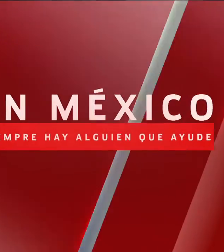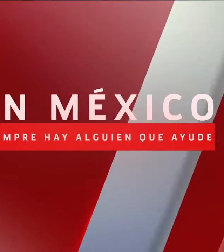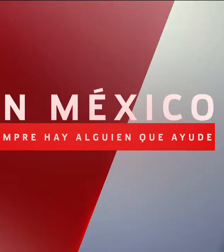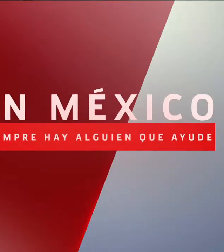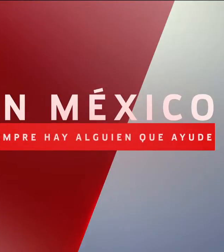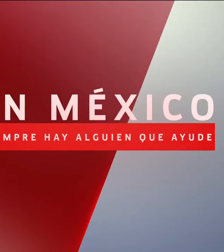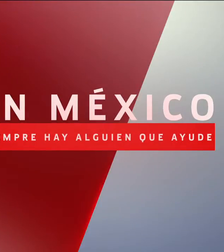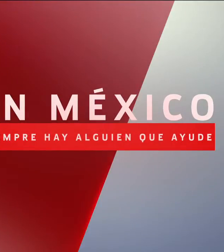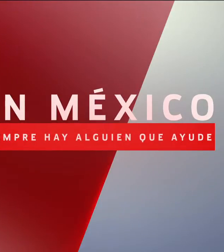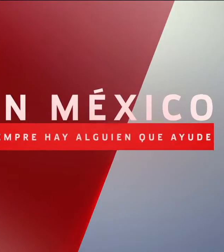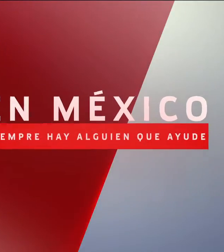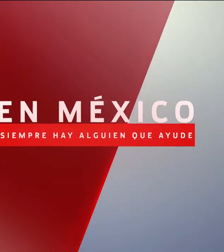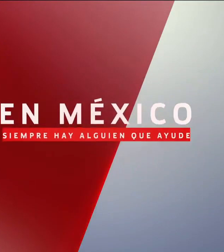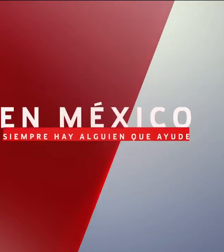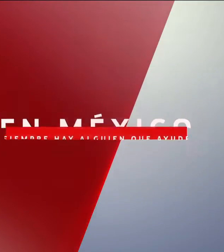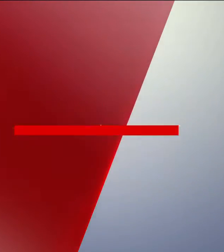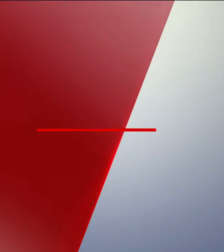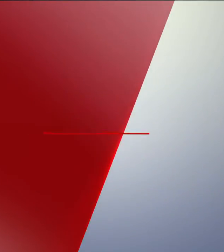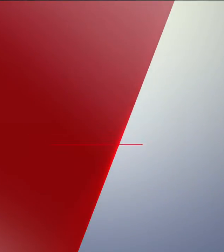hay alguien que ayude.